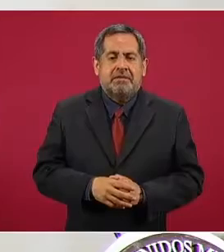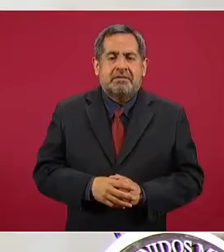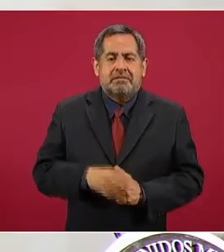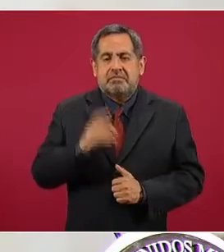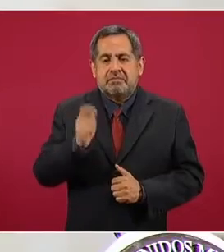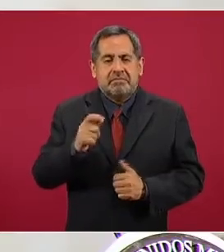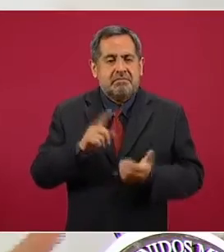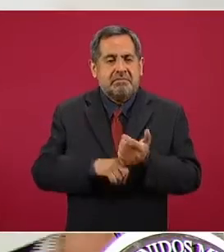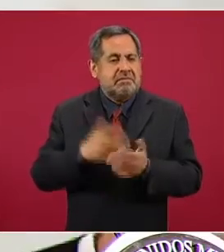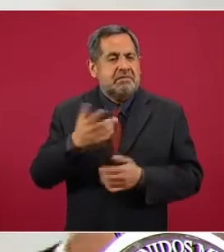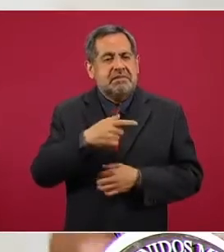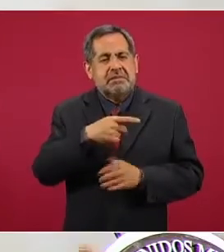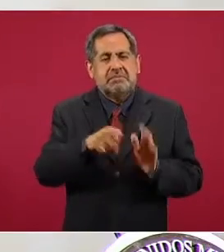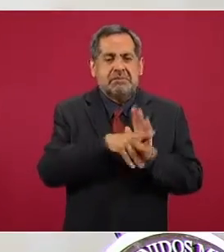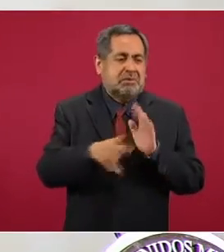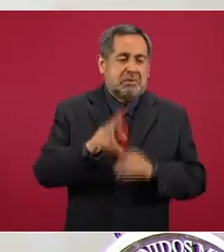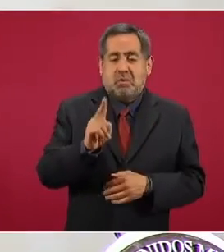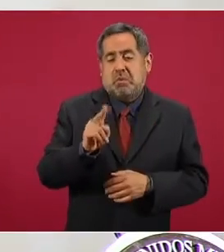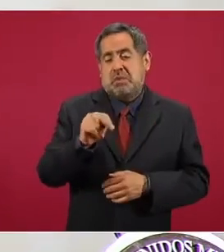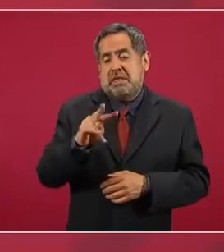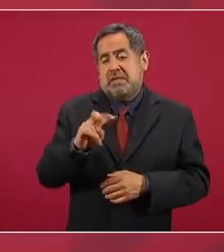qué hace el Universal.